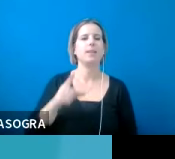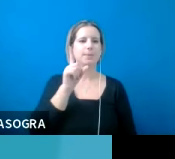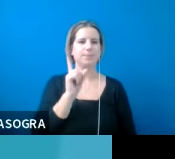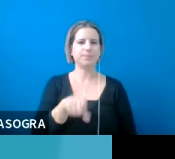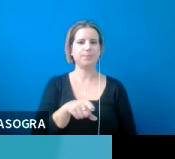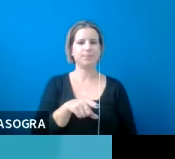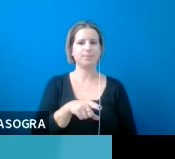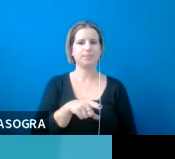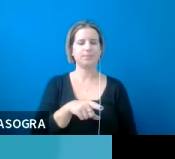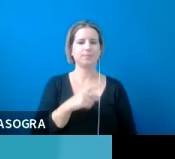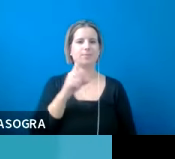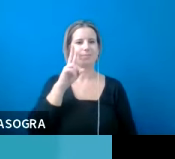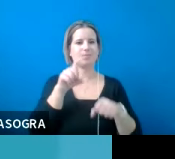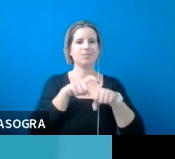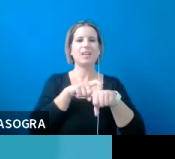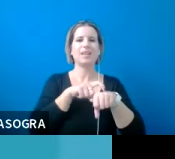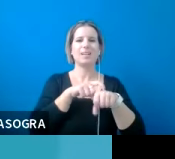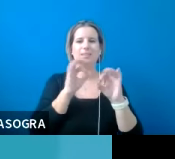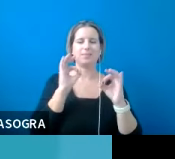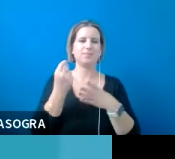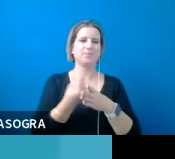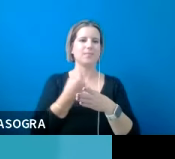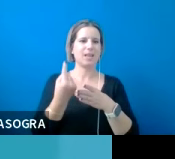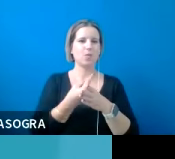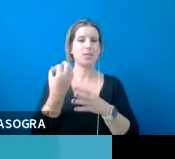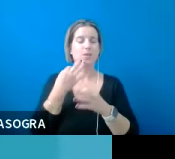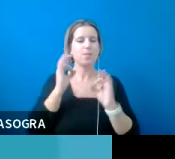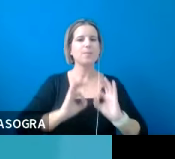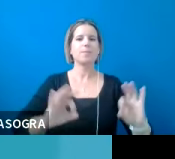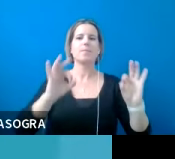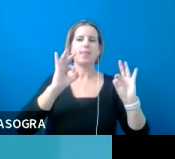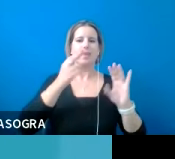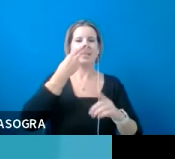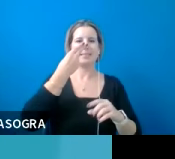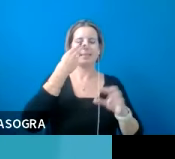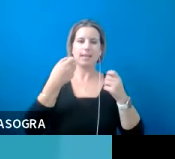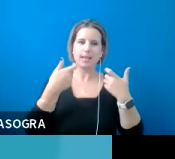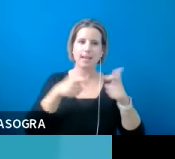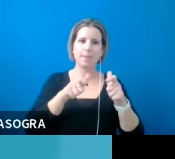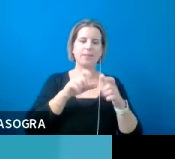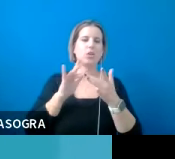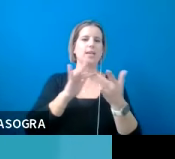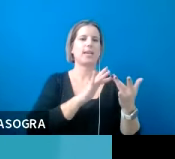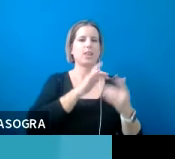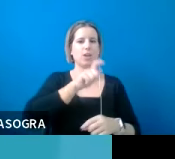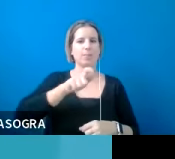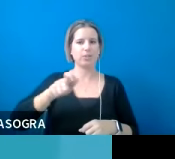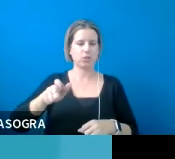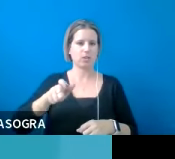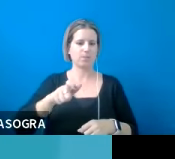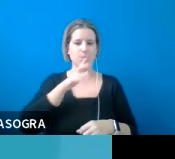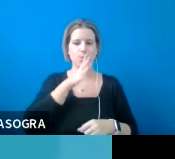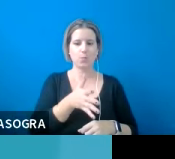a las características del autismo debemos hacer especial interés en el ámbito de las relaciones personales precisamente porque es